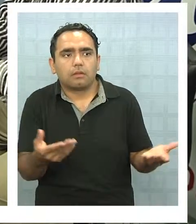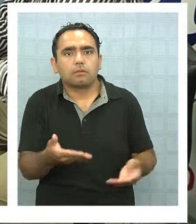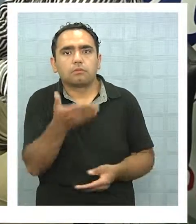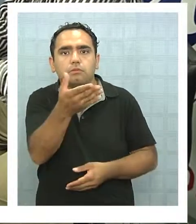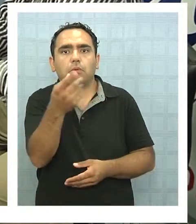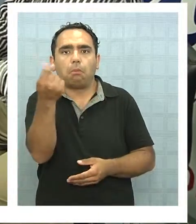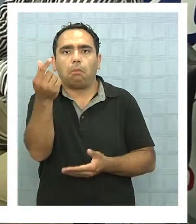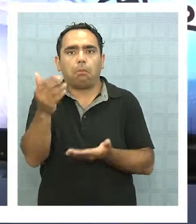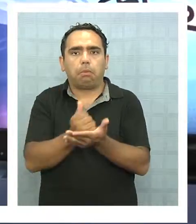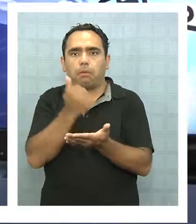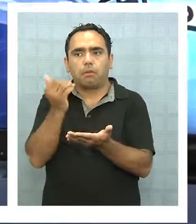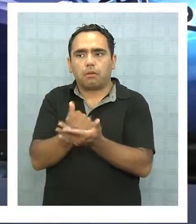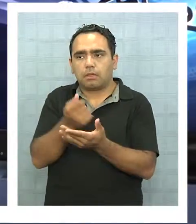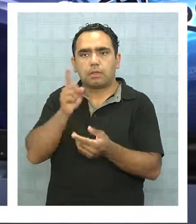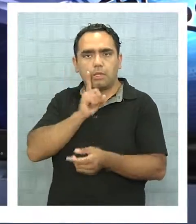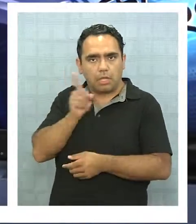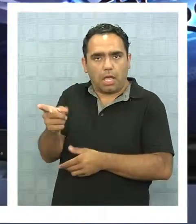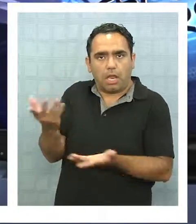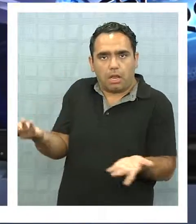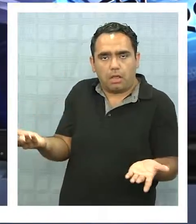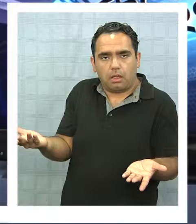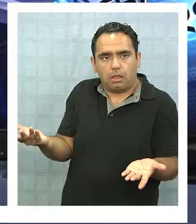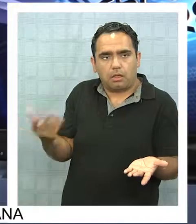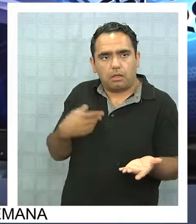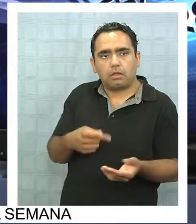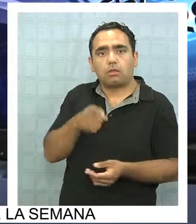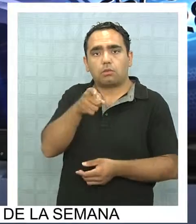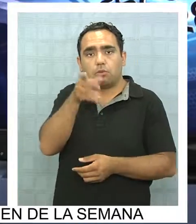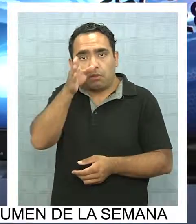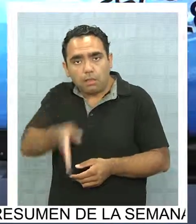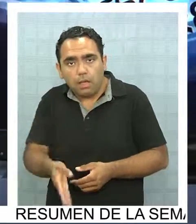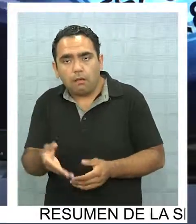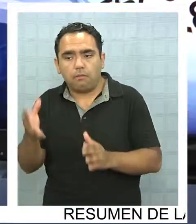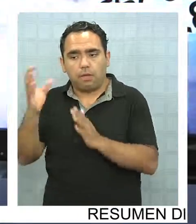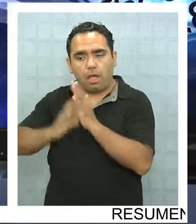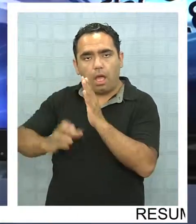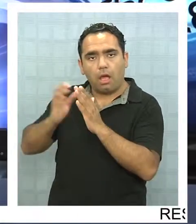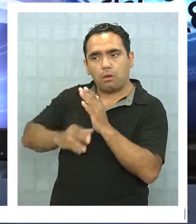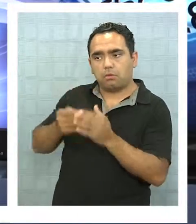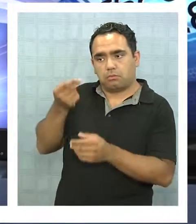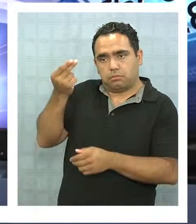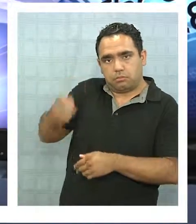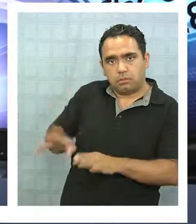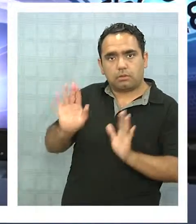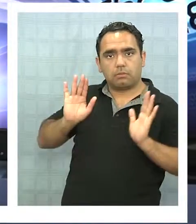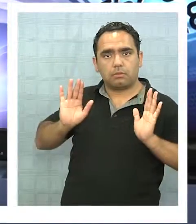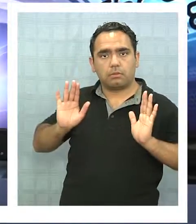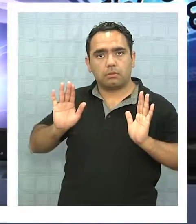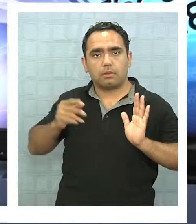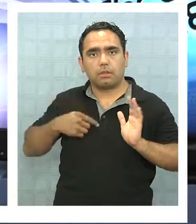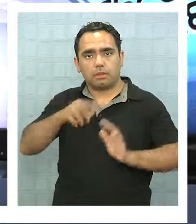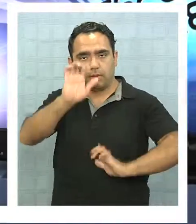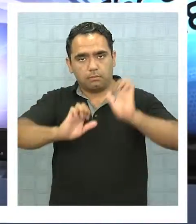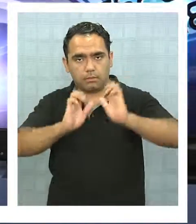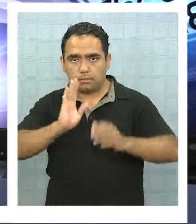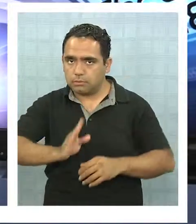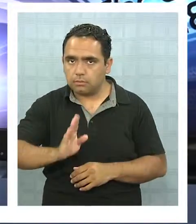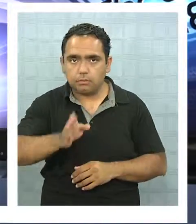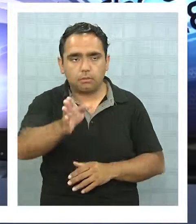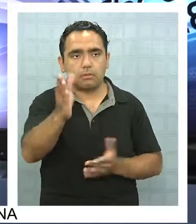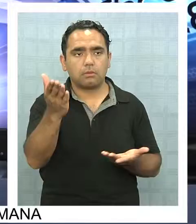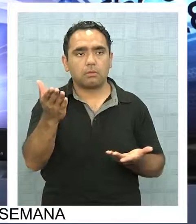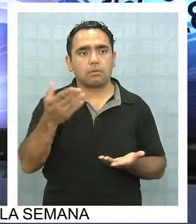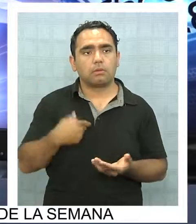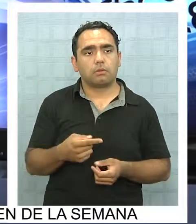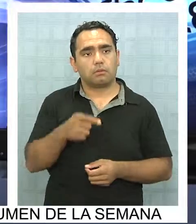con las ganancias, pues. Y usted es el responsable de hacer el ahorro con parte de las ganancias para que esta empresa siga funcionando.